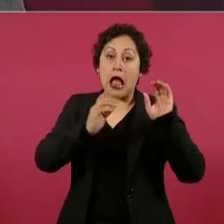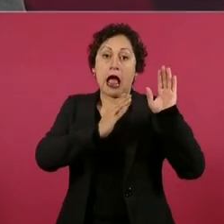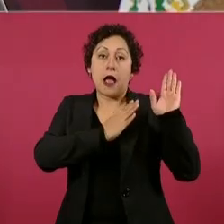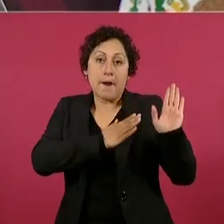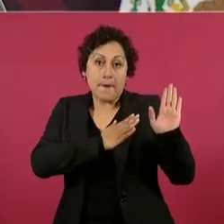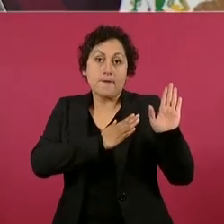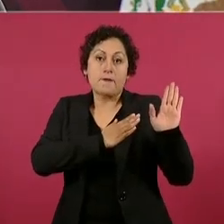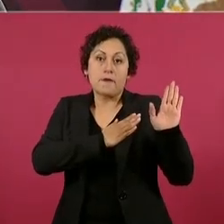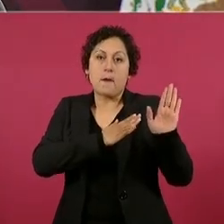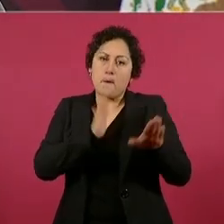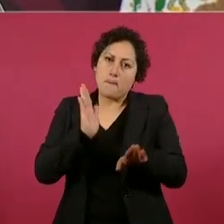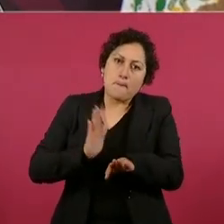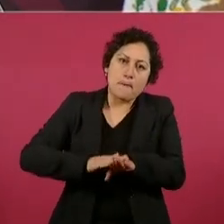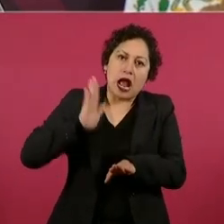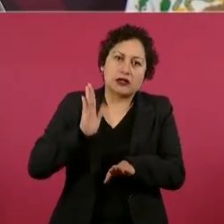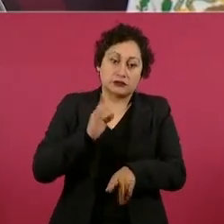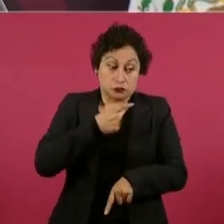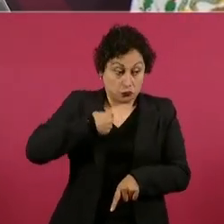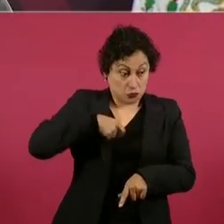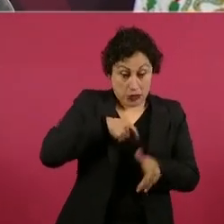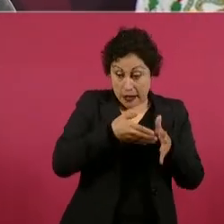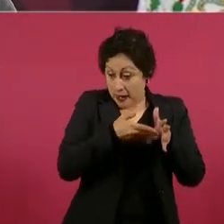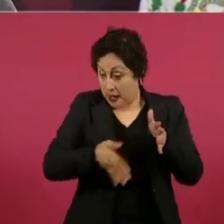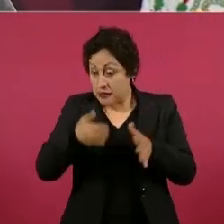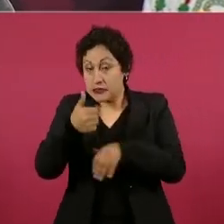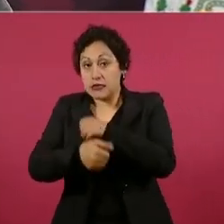Nos va a arreglar, como se dice en el béisbol.